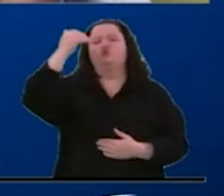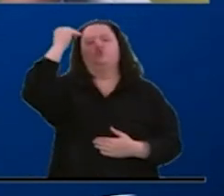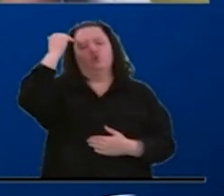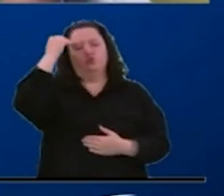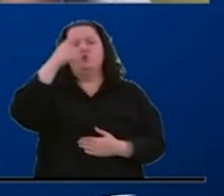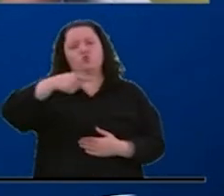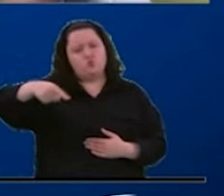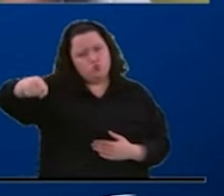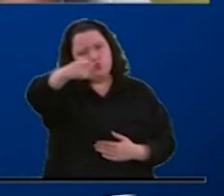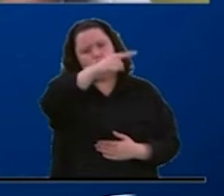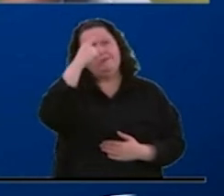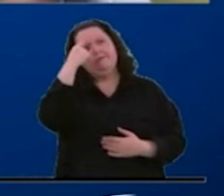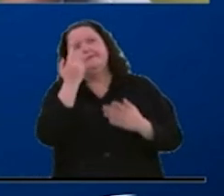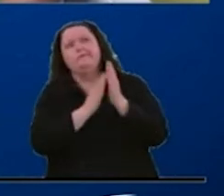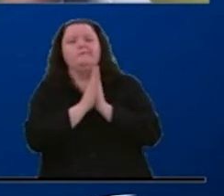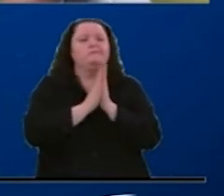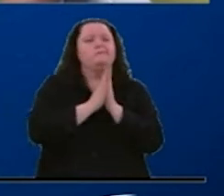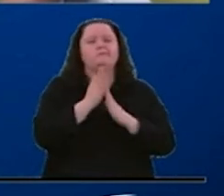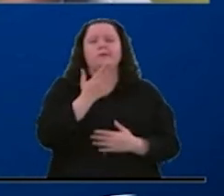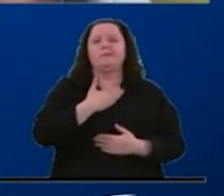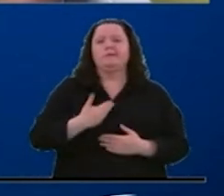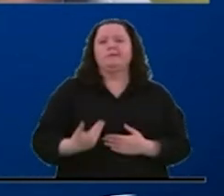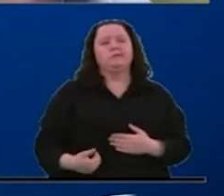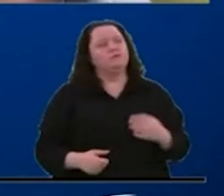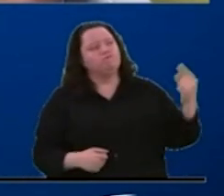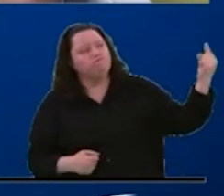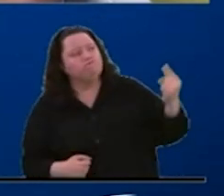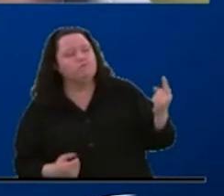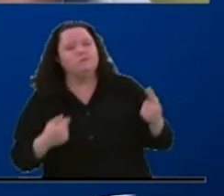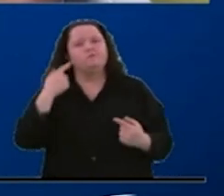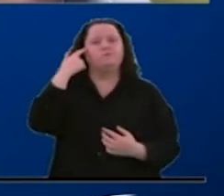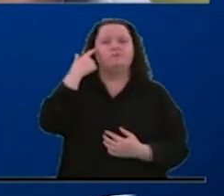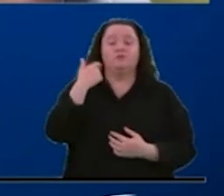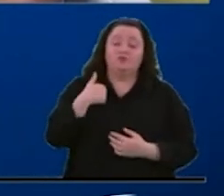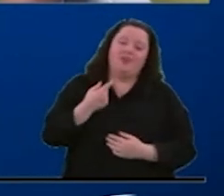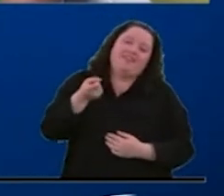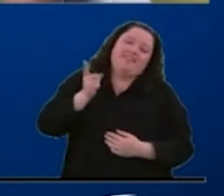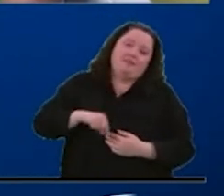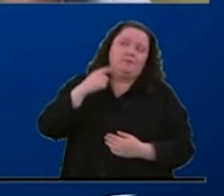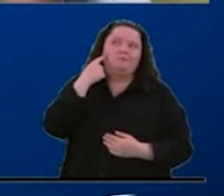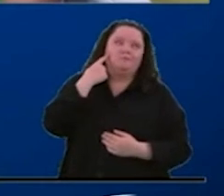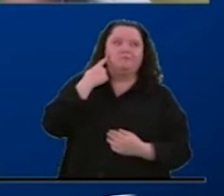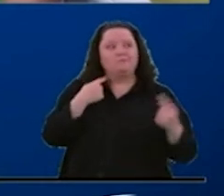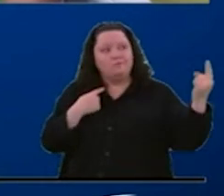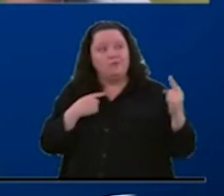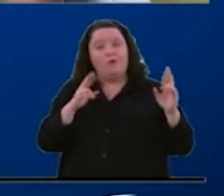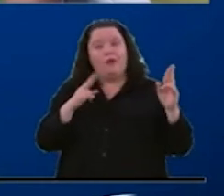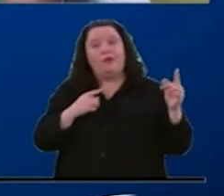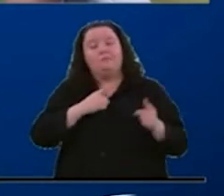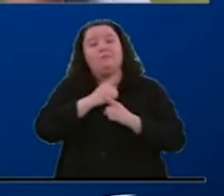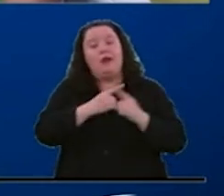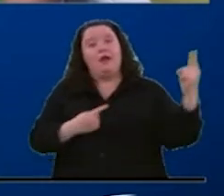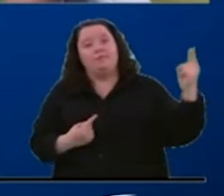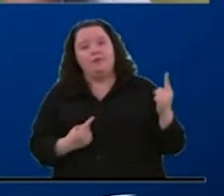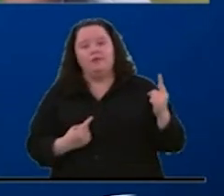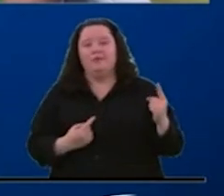yo sé que todos ustedes tienen la expectativa de que el presidente llegue en cualquier momento, yo también la tengo y esperamos que así